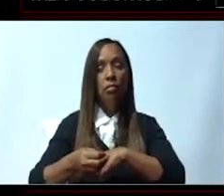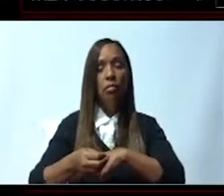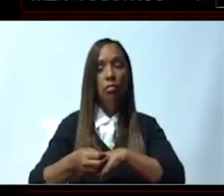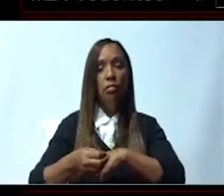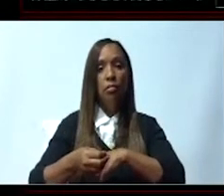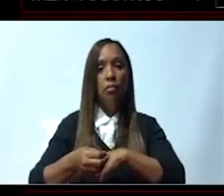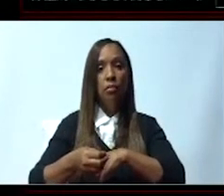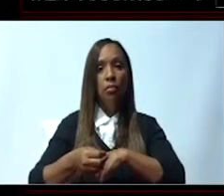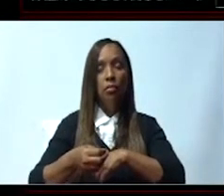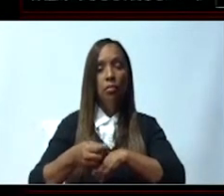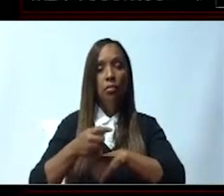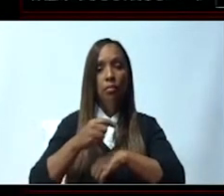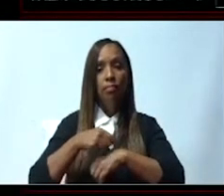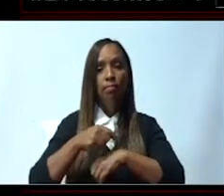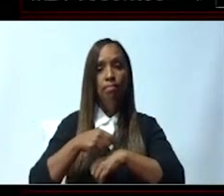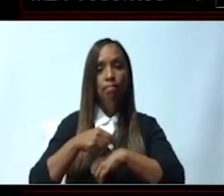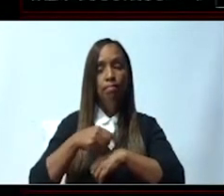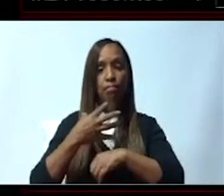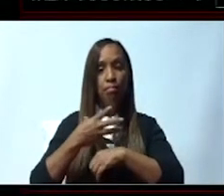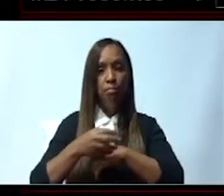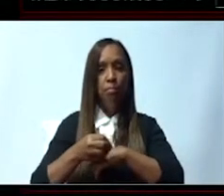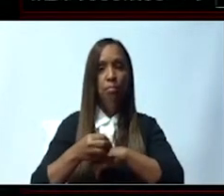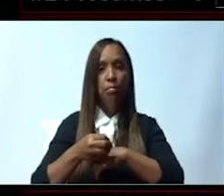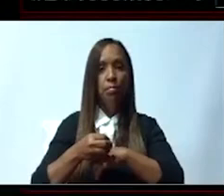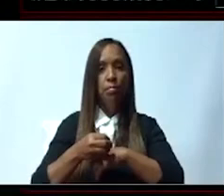Se termina el tiempo.